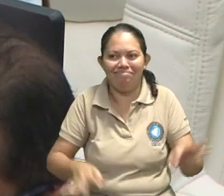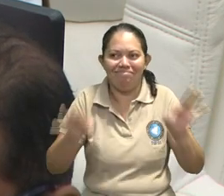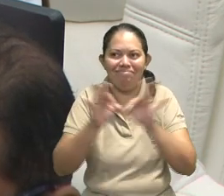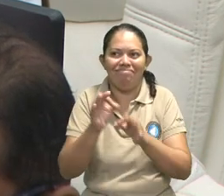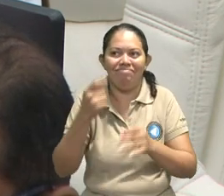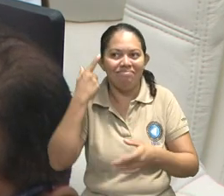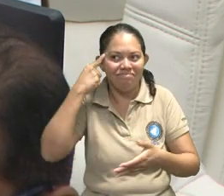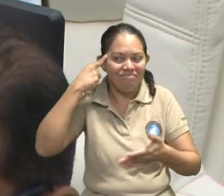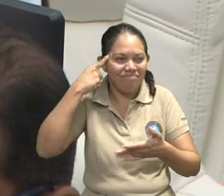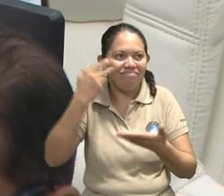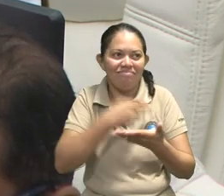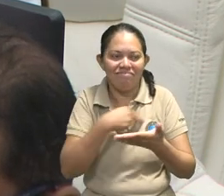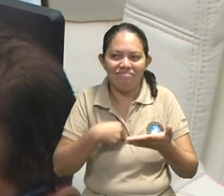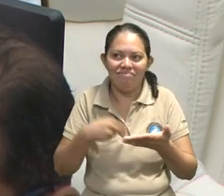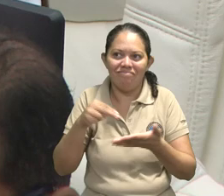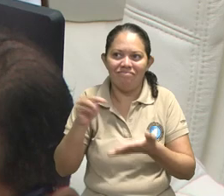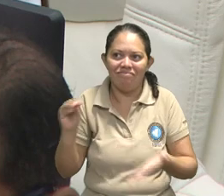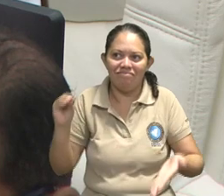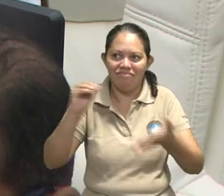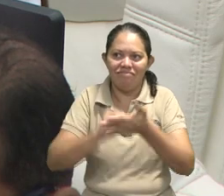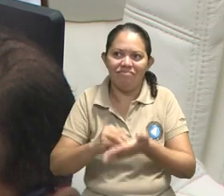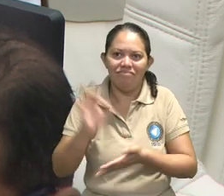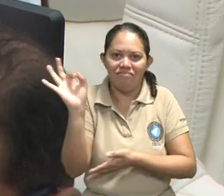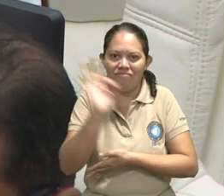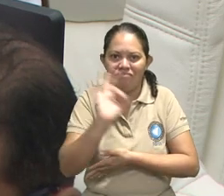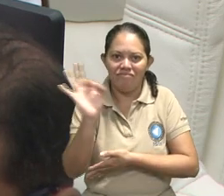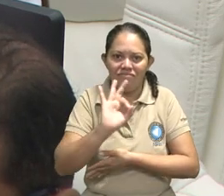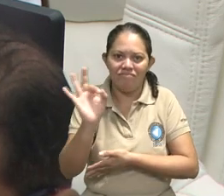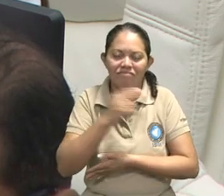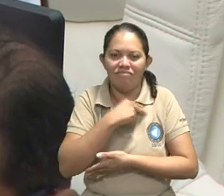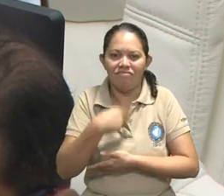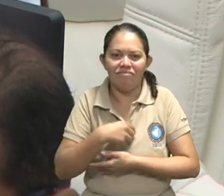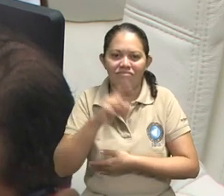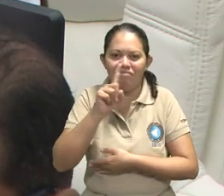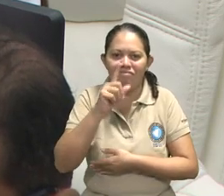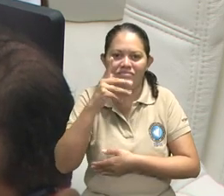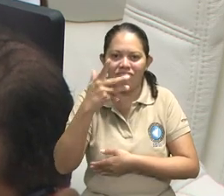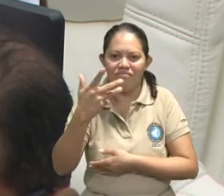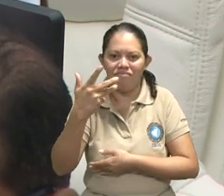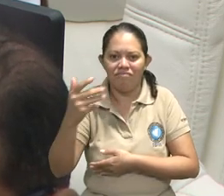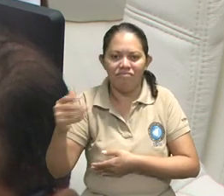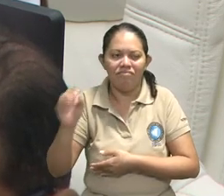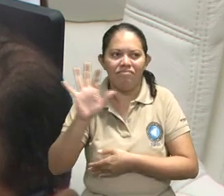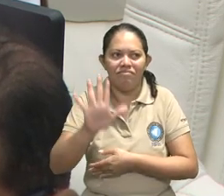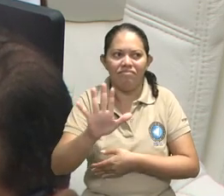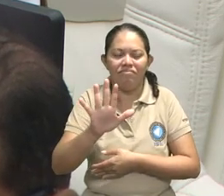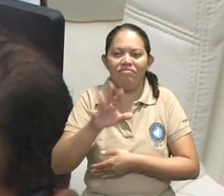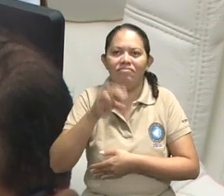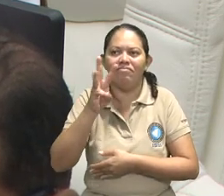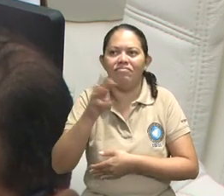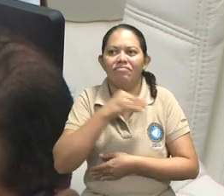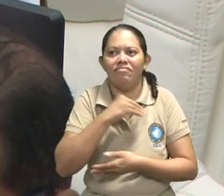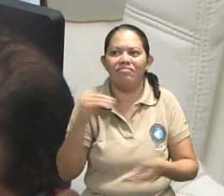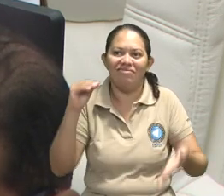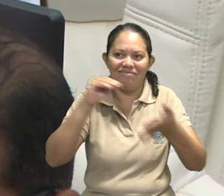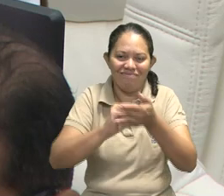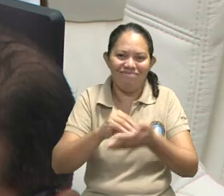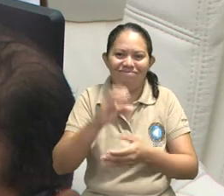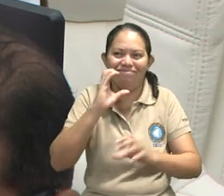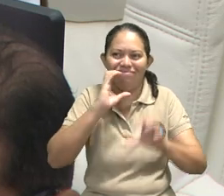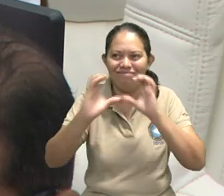vez analizada la iniciativa denominada Ley de Reformas al Decreto número 1053, Ley Orgánica del Instituto Nicaragüense